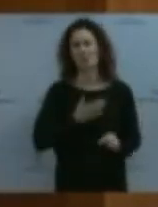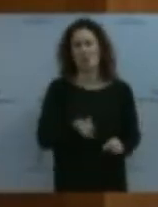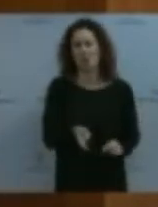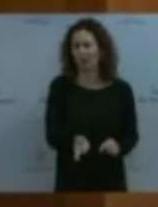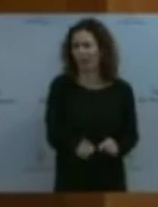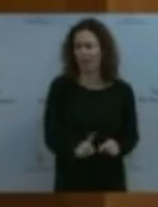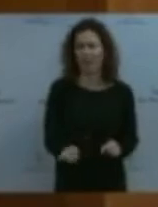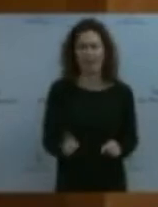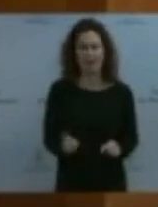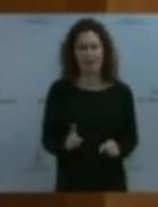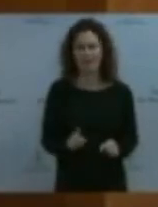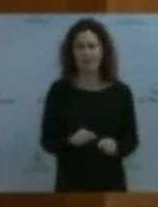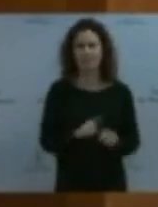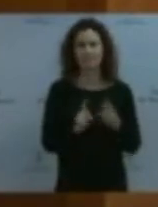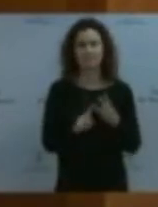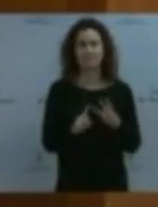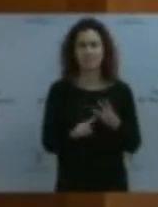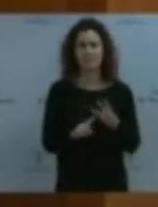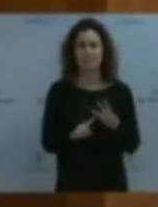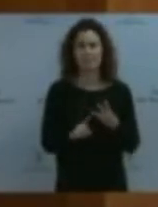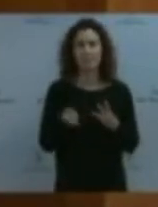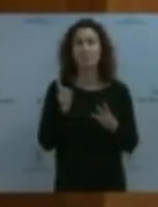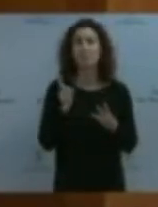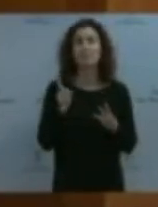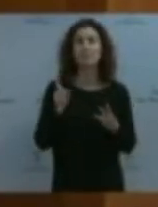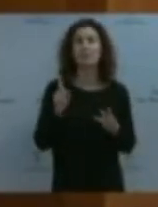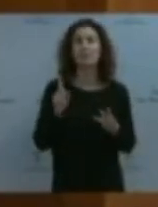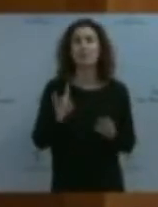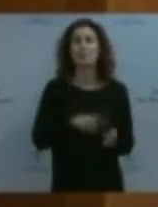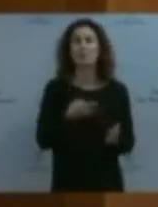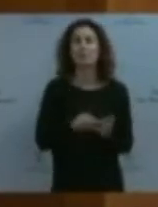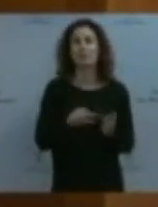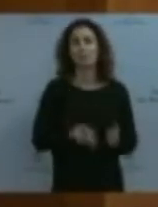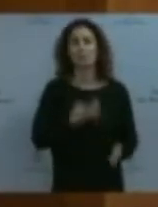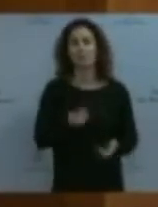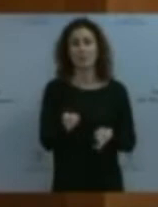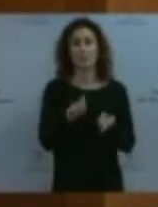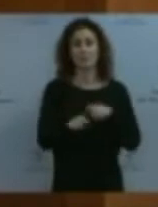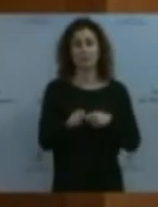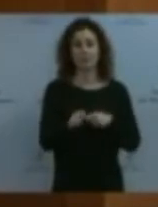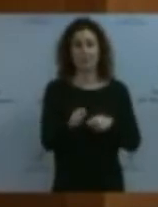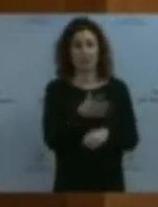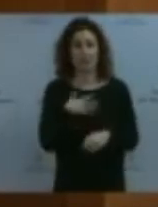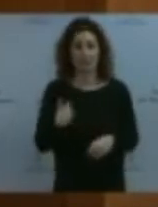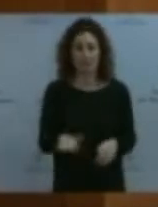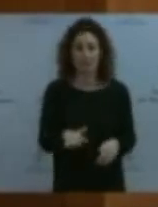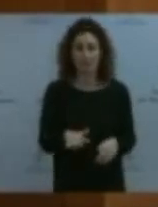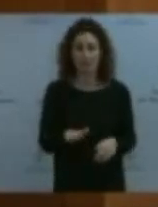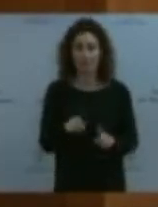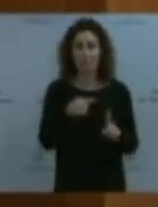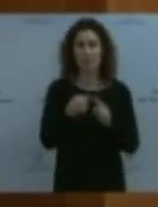su único proyecto para Perlora ye vendela a cualquier postor, incluso regalala, con tal de sacársela de